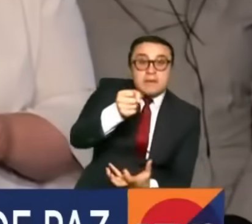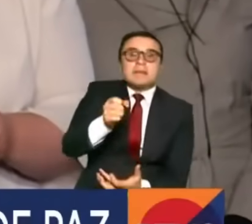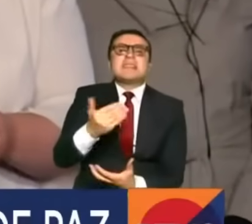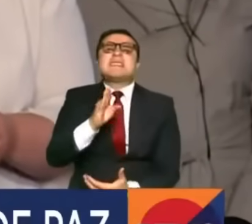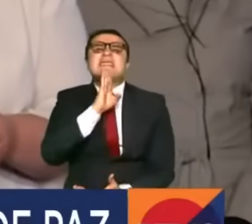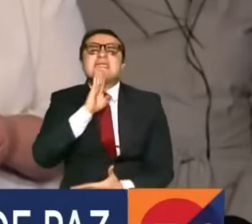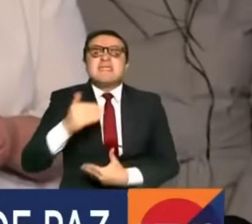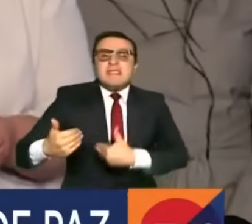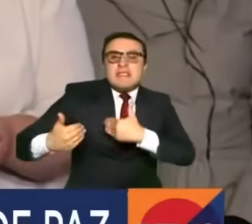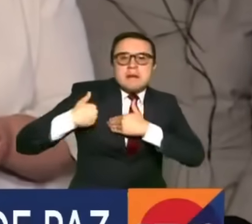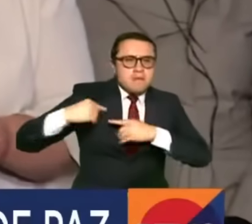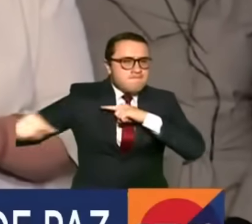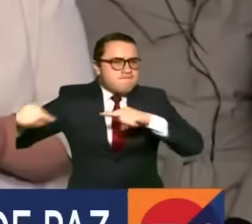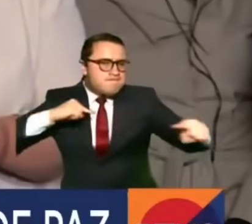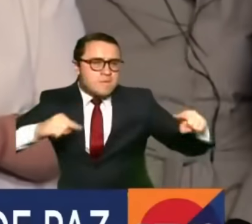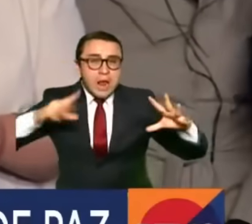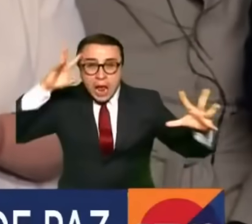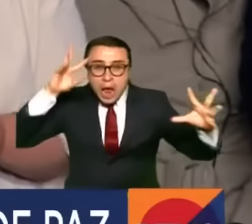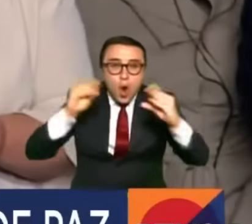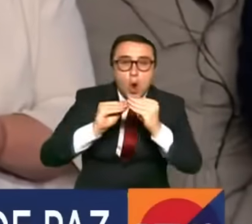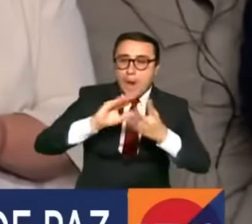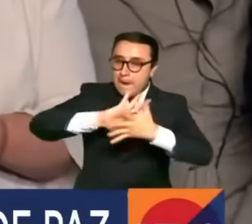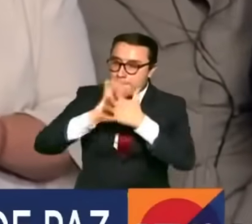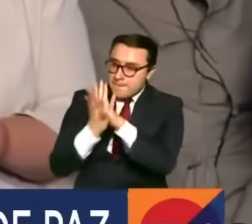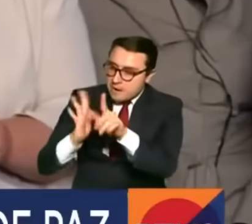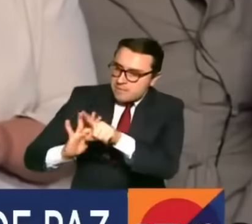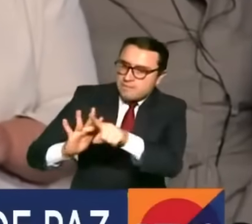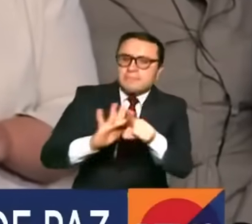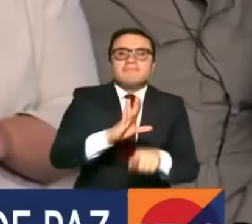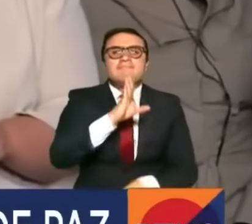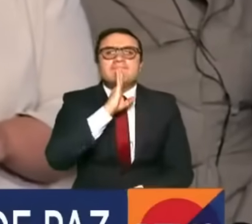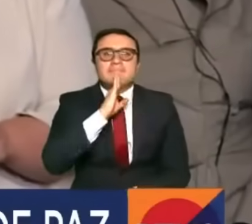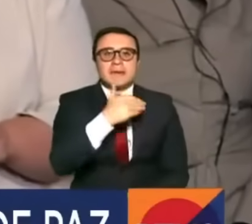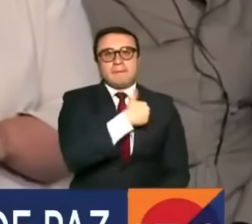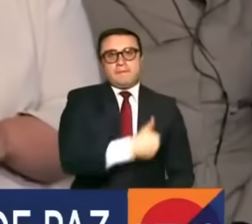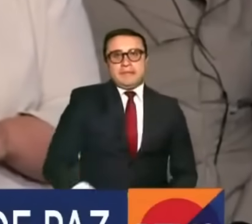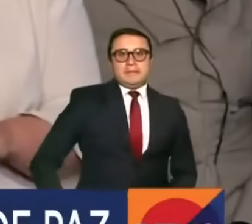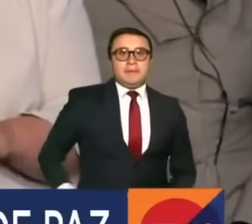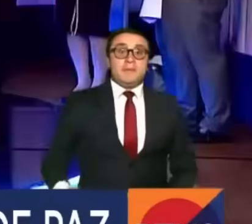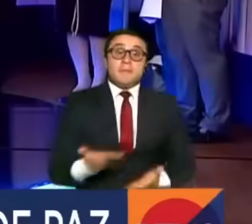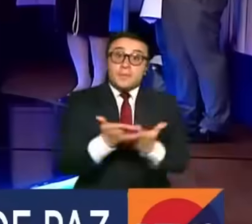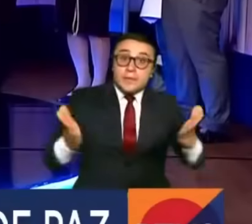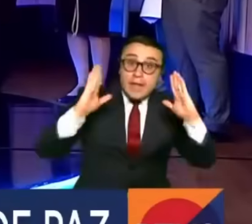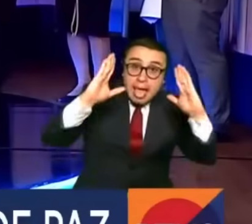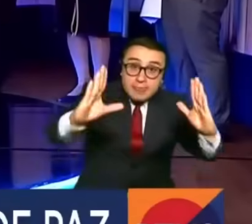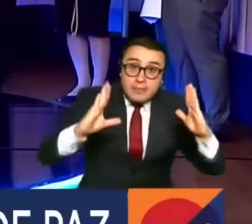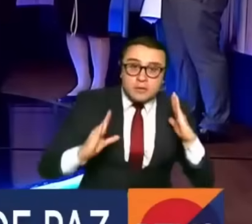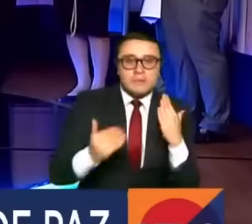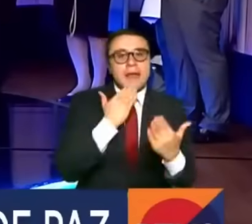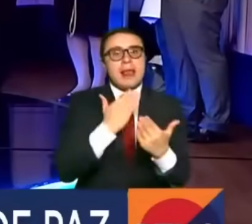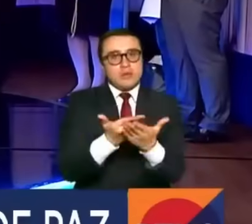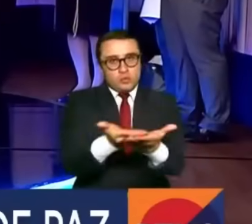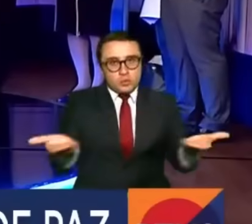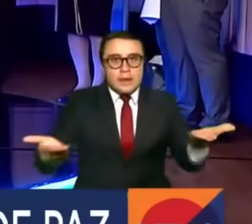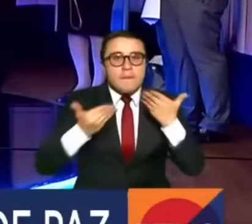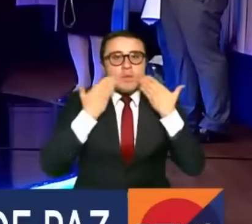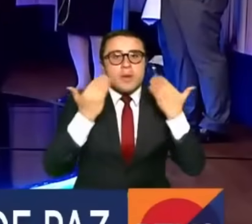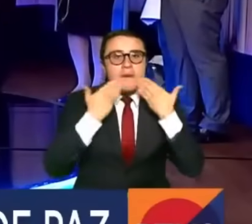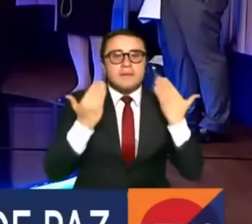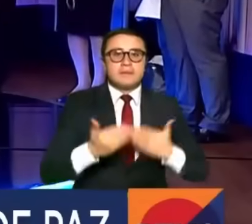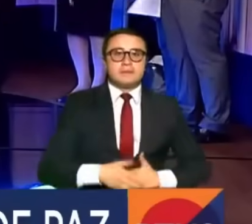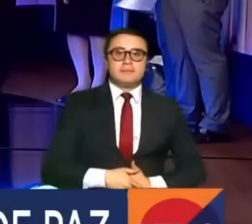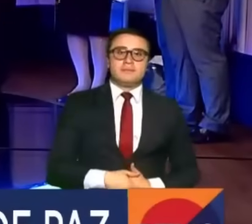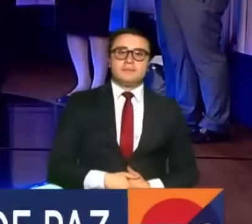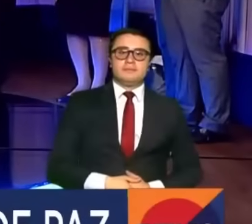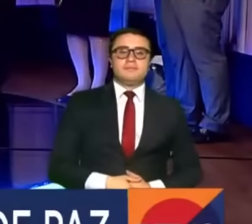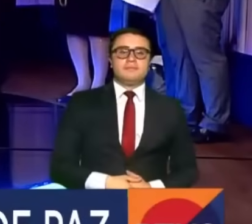de la implementación de la paz es el presidente de la República. Gracias, muy amables por haberme escuchado.